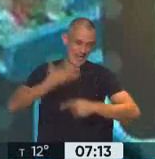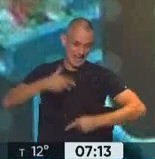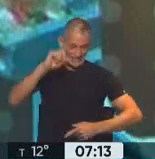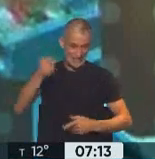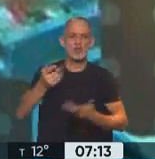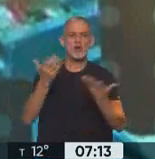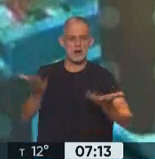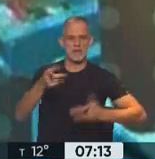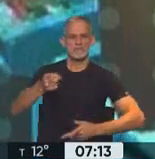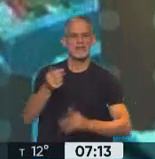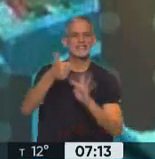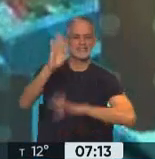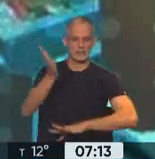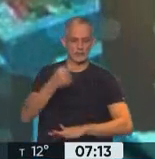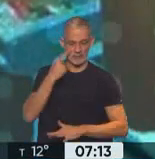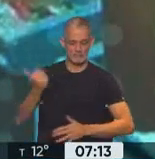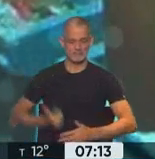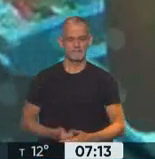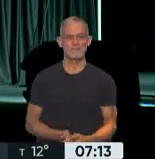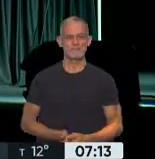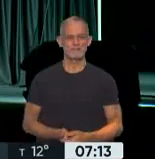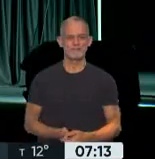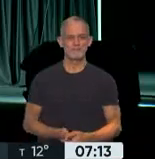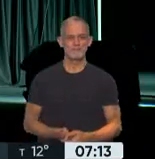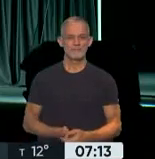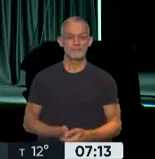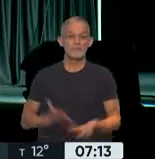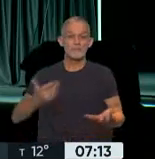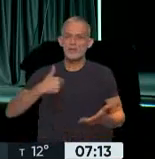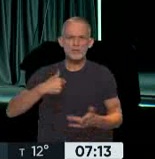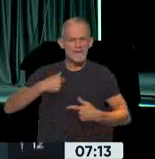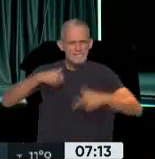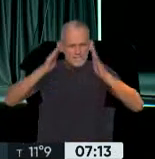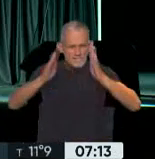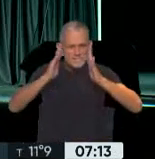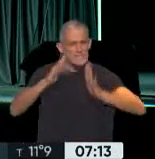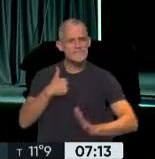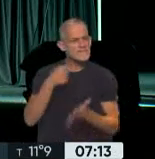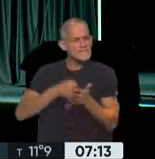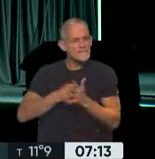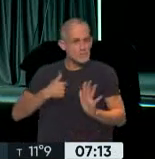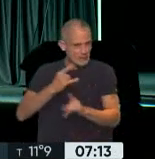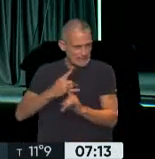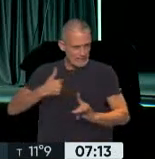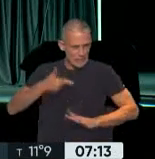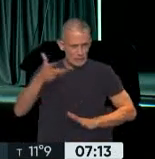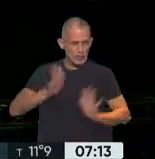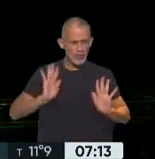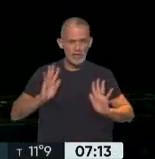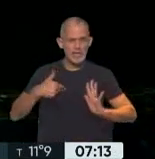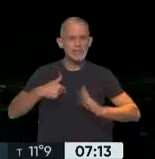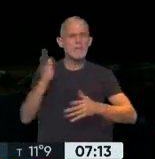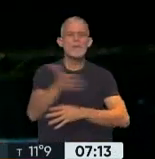Kicillof sobre este incremento salarial para el sector. Yo tengo una obsesión que que lo he dicho siempre, ¿no? Que es